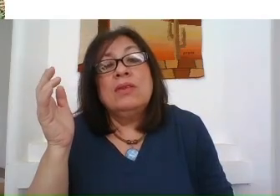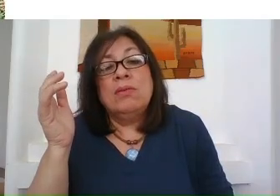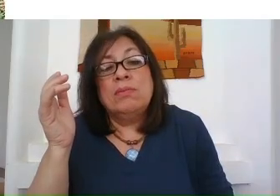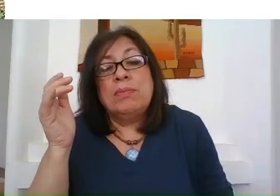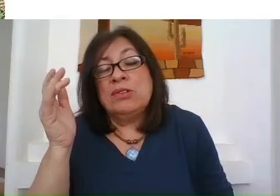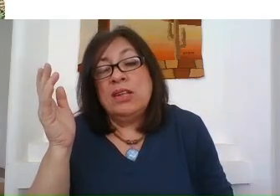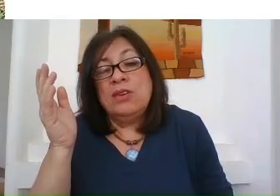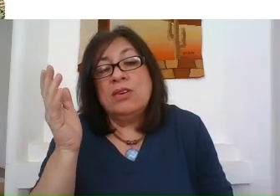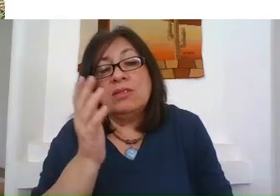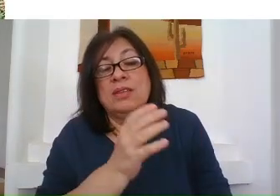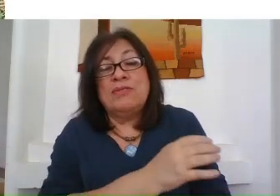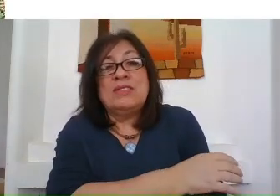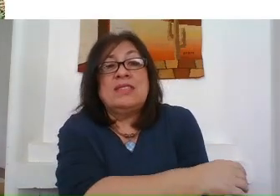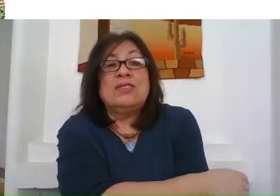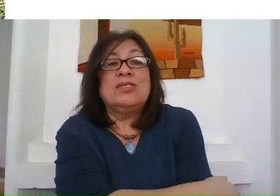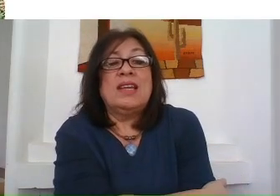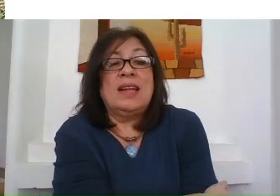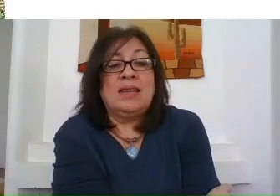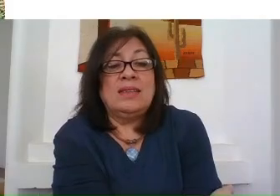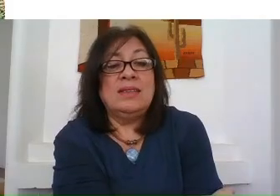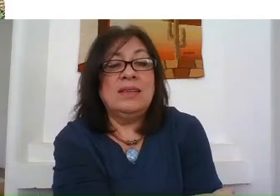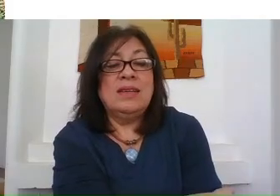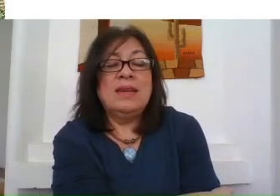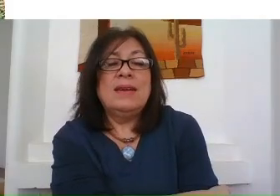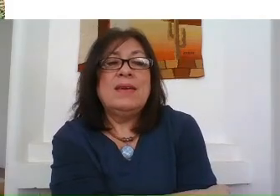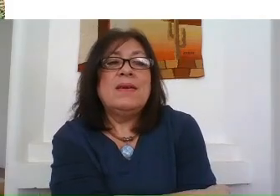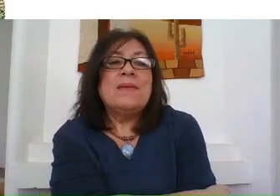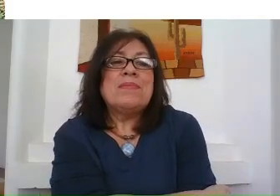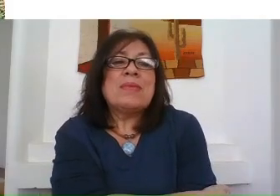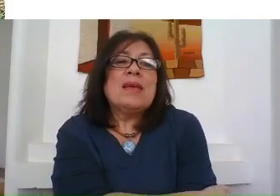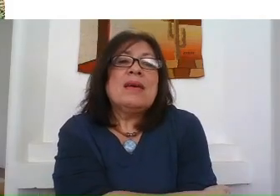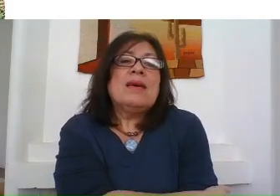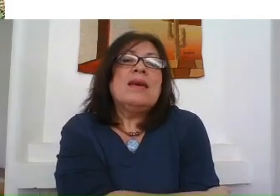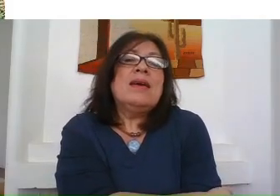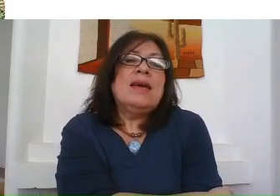manifestación de un posterior déficit social.